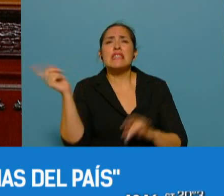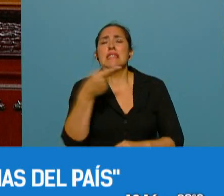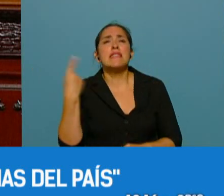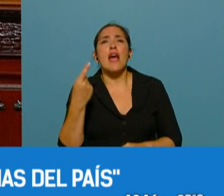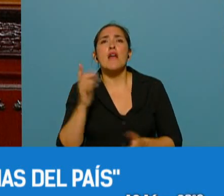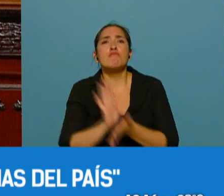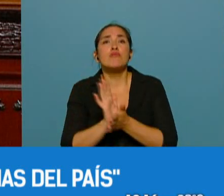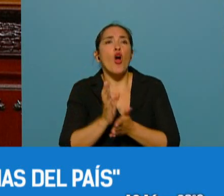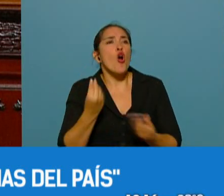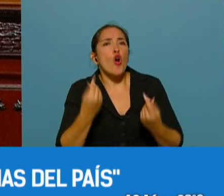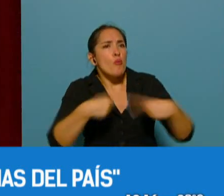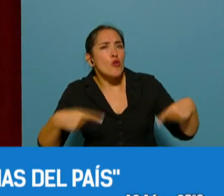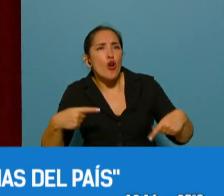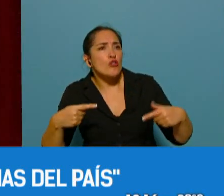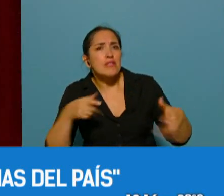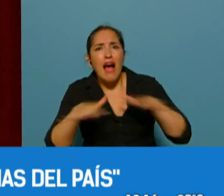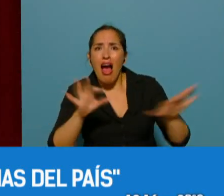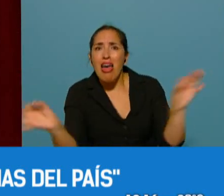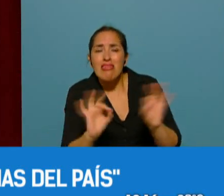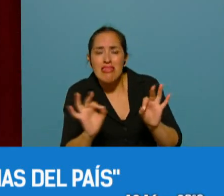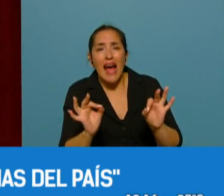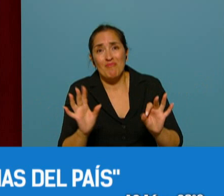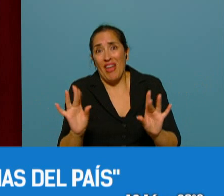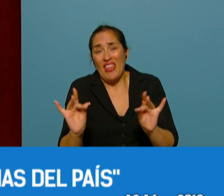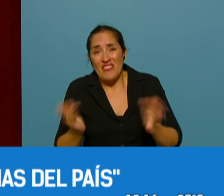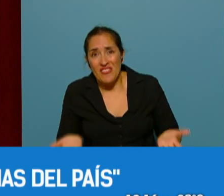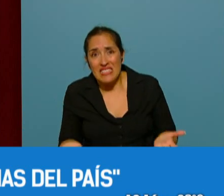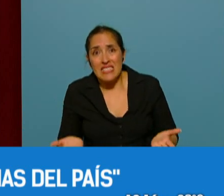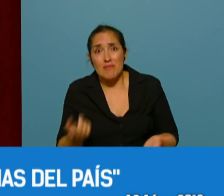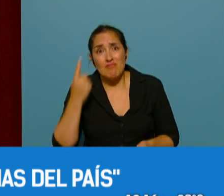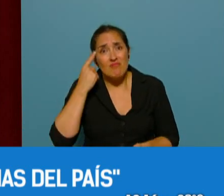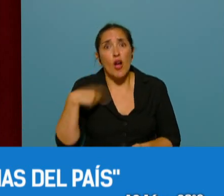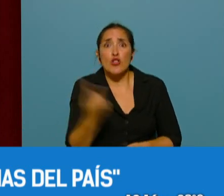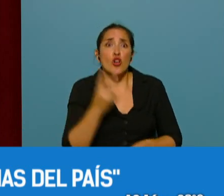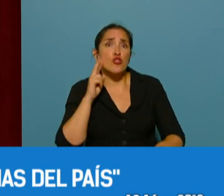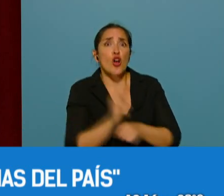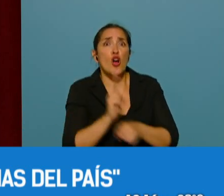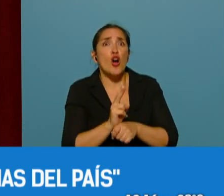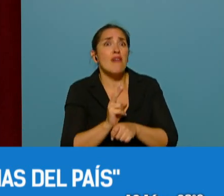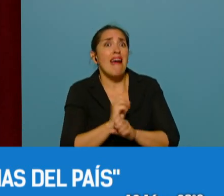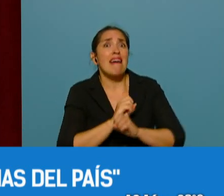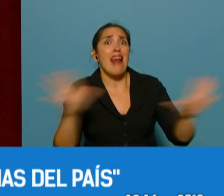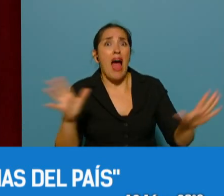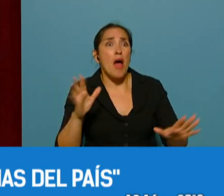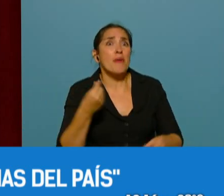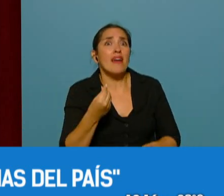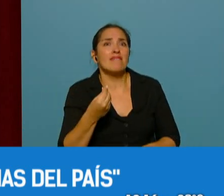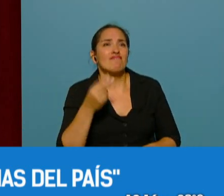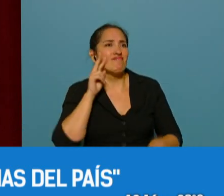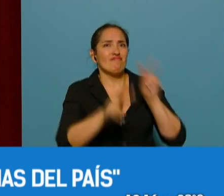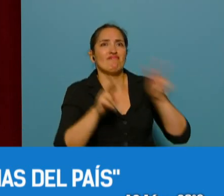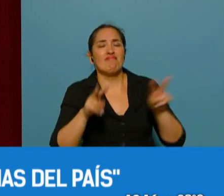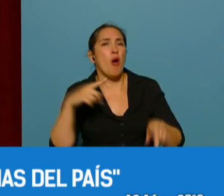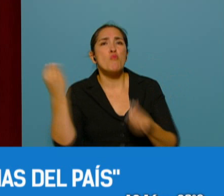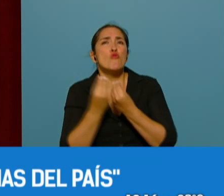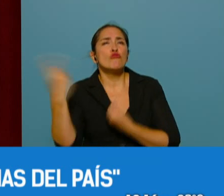no sucedió. Es difícil porque las consecuencias más graves que evitamos obviamente no se ven. Salvo